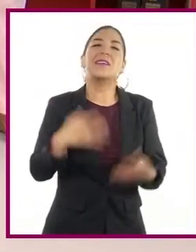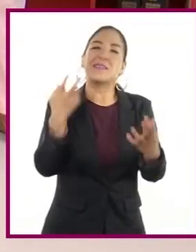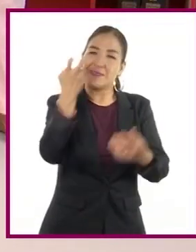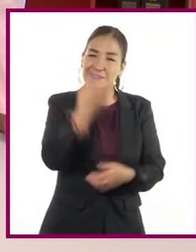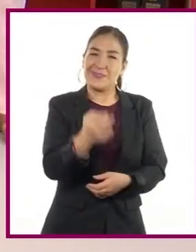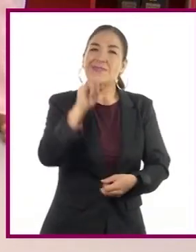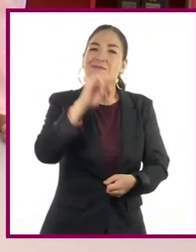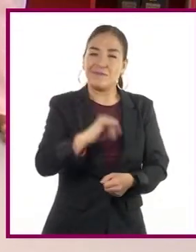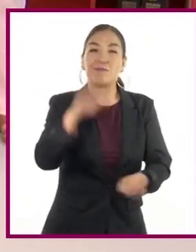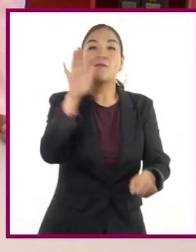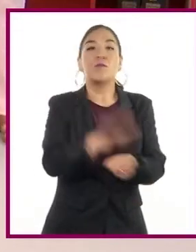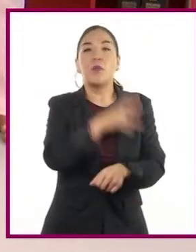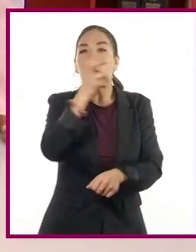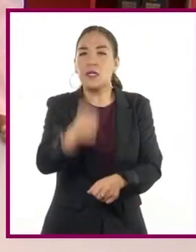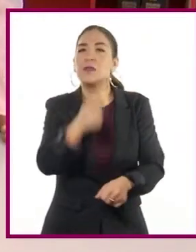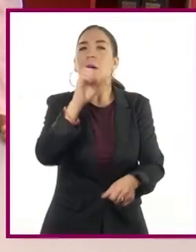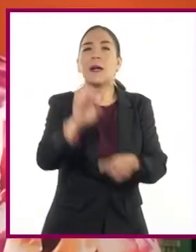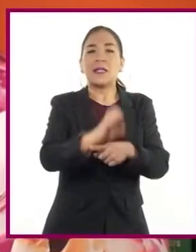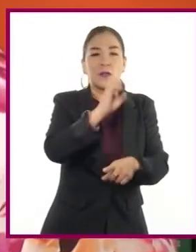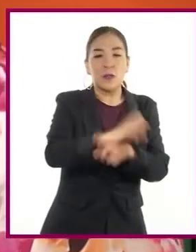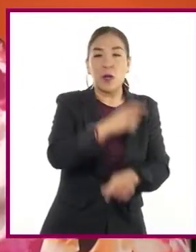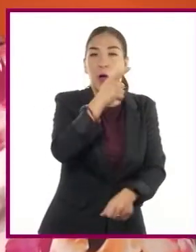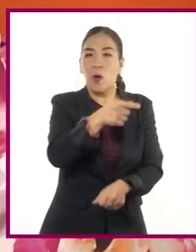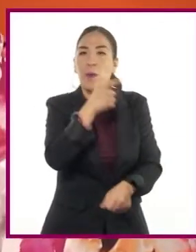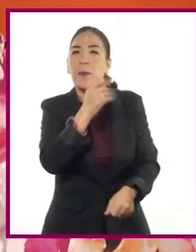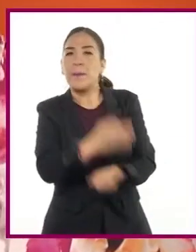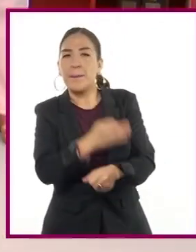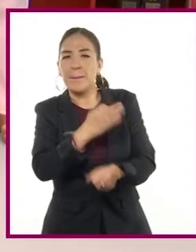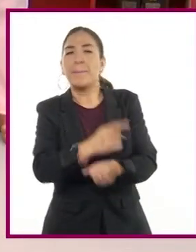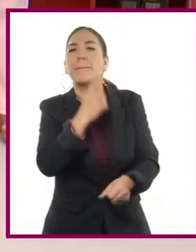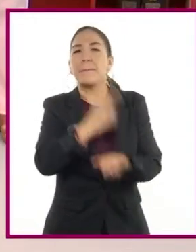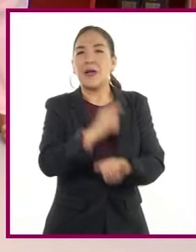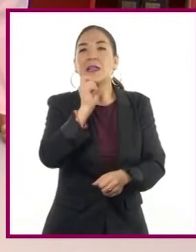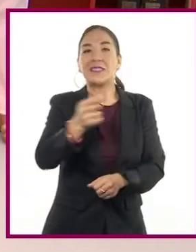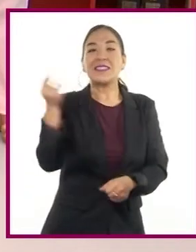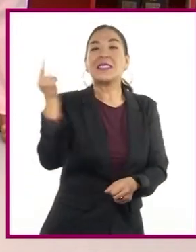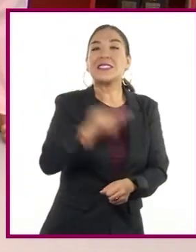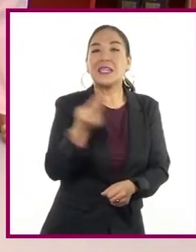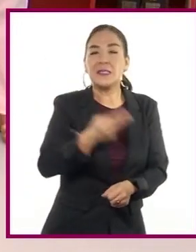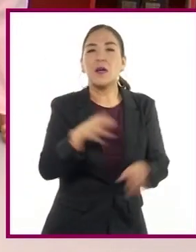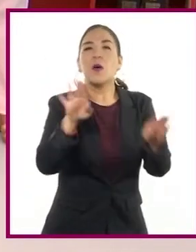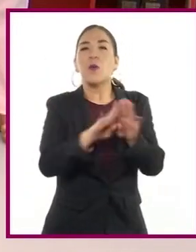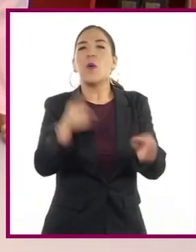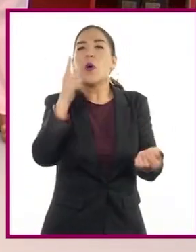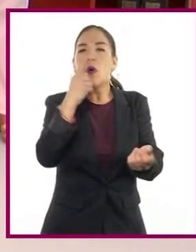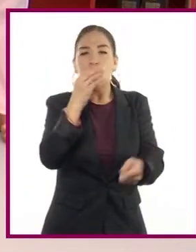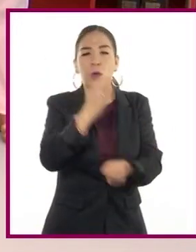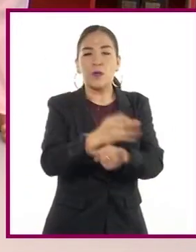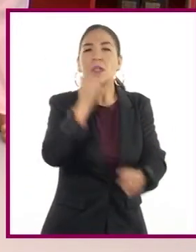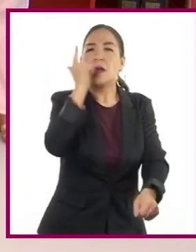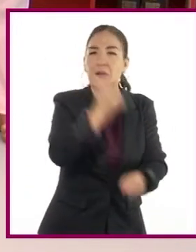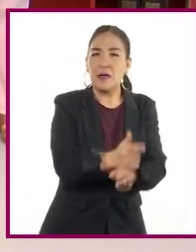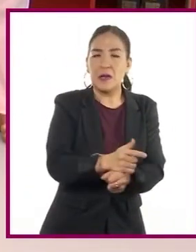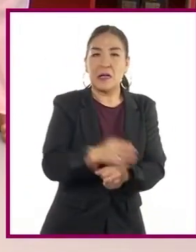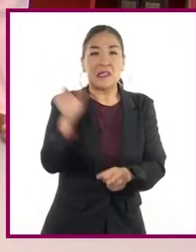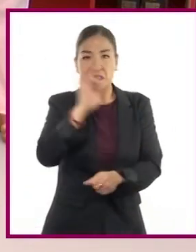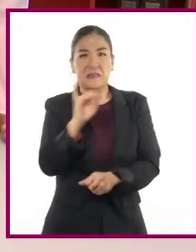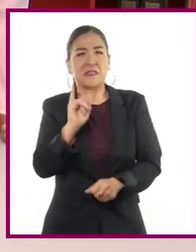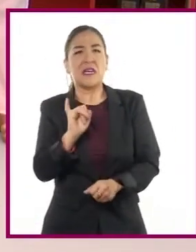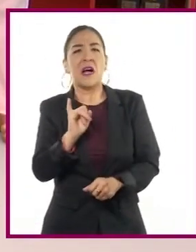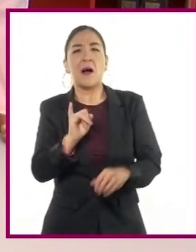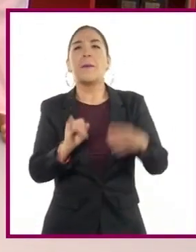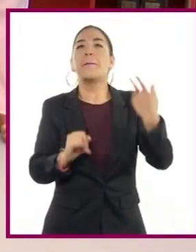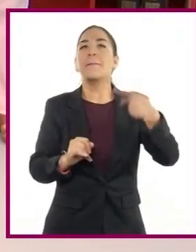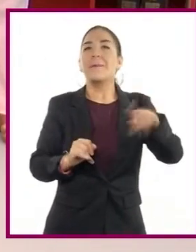supuesto, entonces el primer problema no sería el que se deriva de la necesidad que identificamos. Y aunque así fuera, ¿no